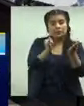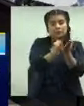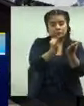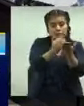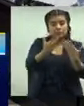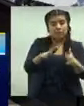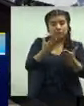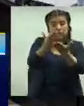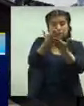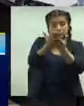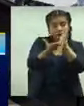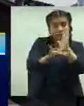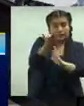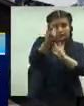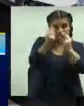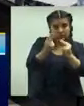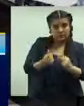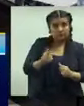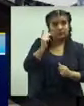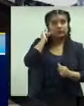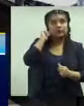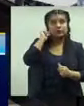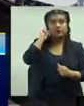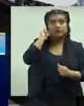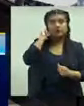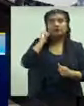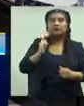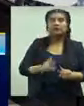ampliaciones y las solicitudes de información. Siguiente.